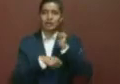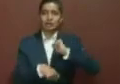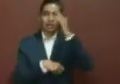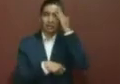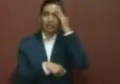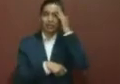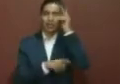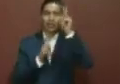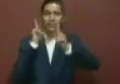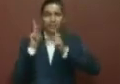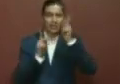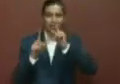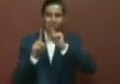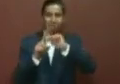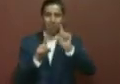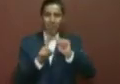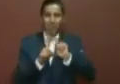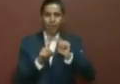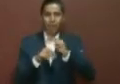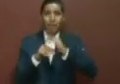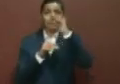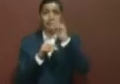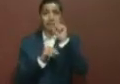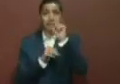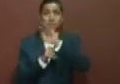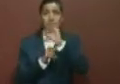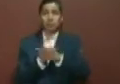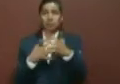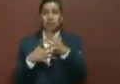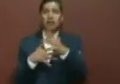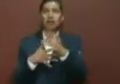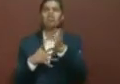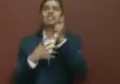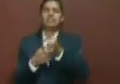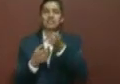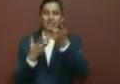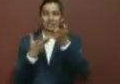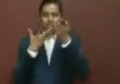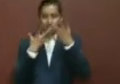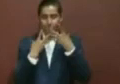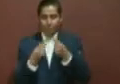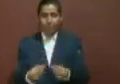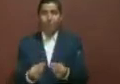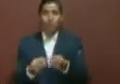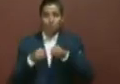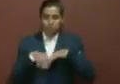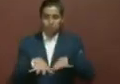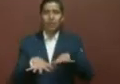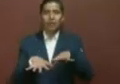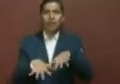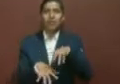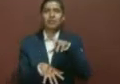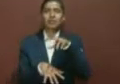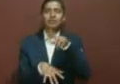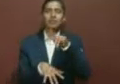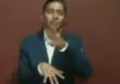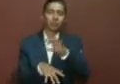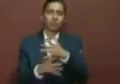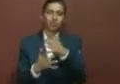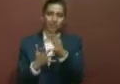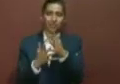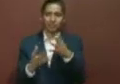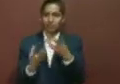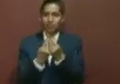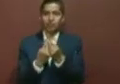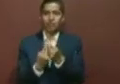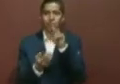de visitantes ya es superior al 20% y la derrama económica cerca de un 14% acumulado. Y